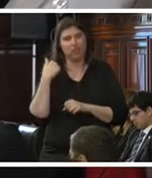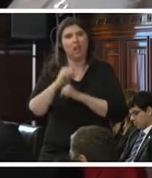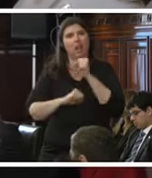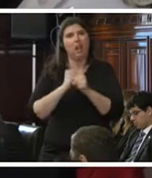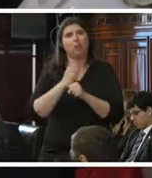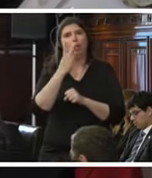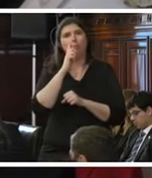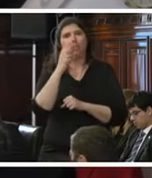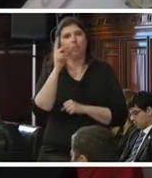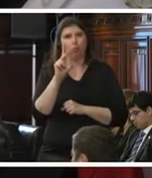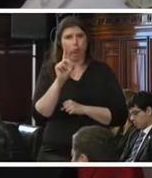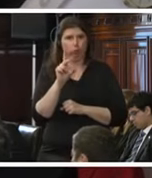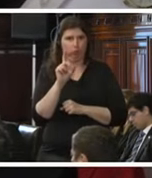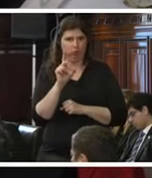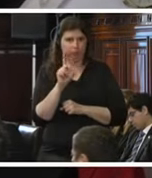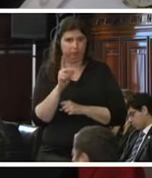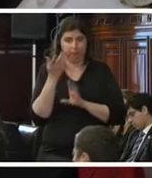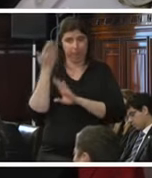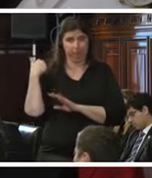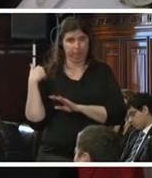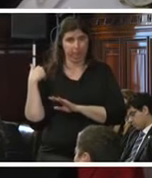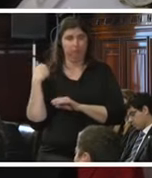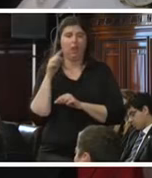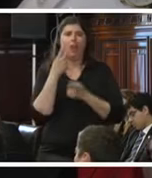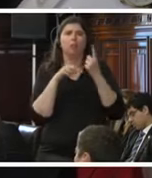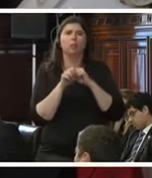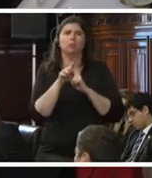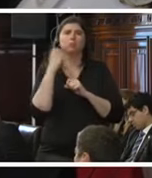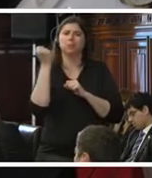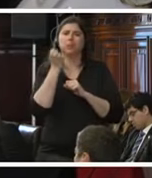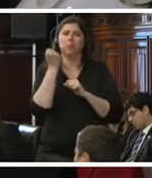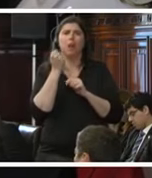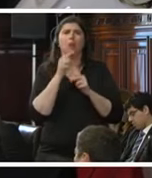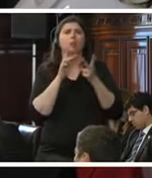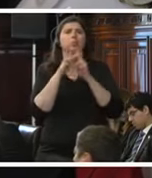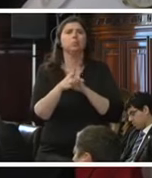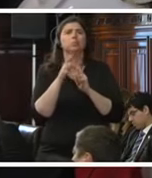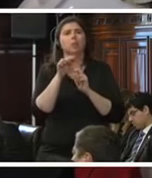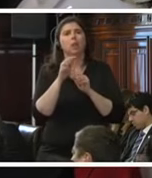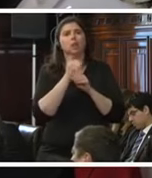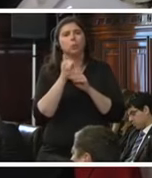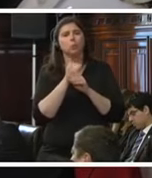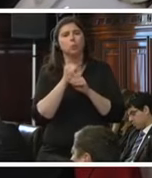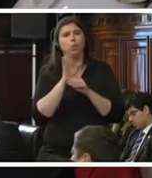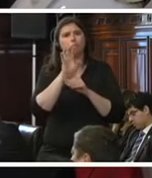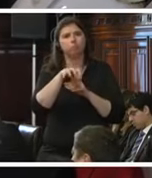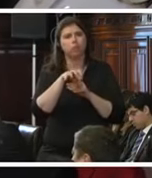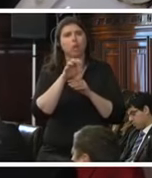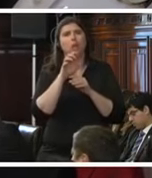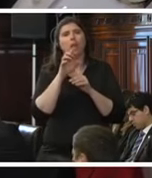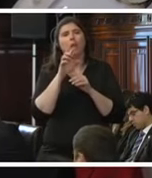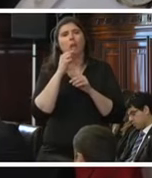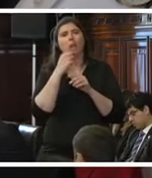2012. En ese sentido, como funciones principales establecidas a la institución, están la de instar a